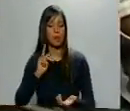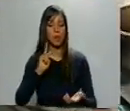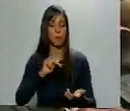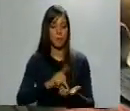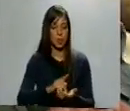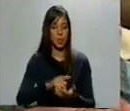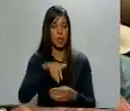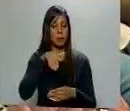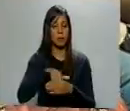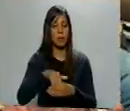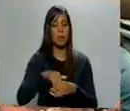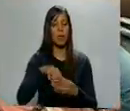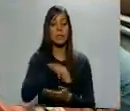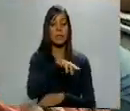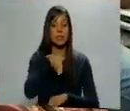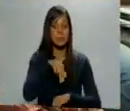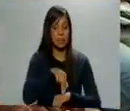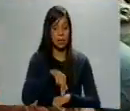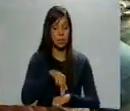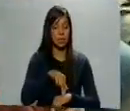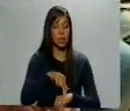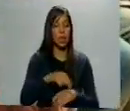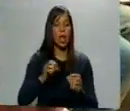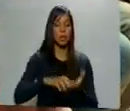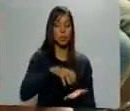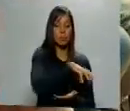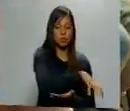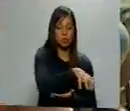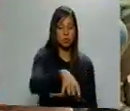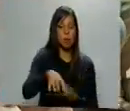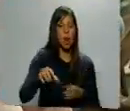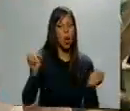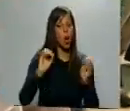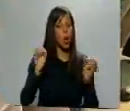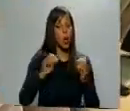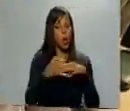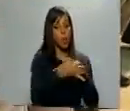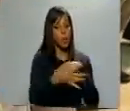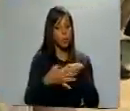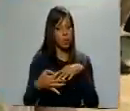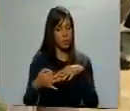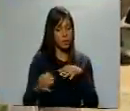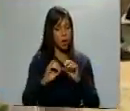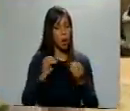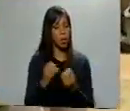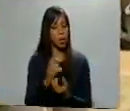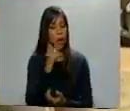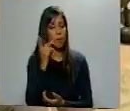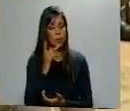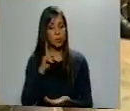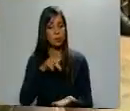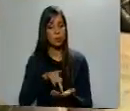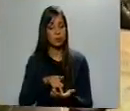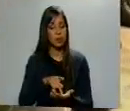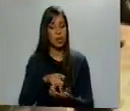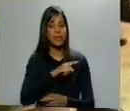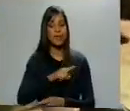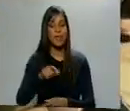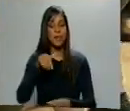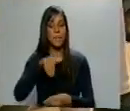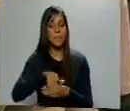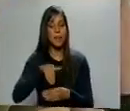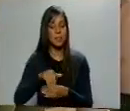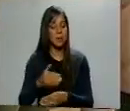electorales nacionales, regionales o municipales deberán haber participado en las elecciones